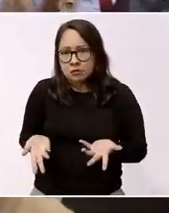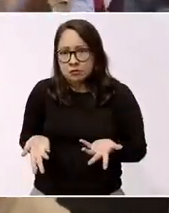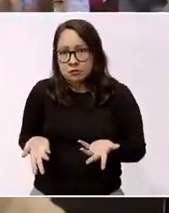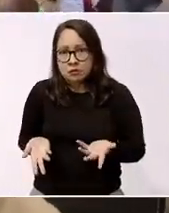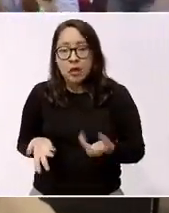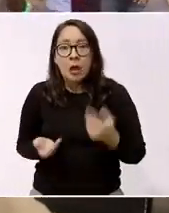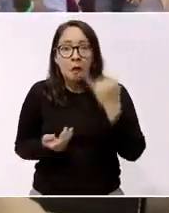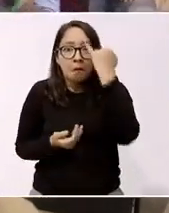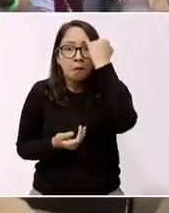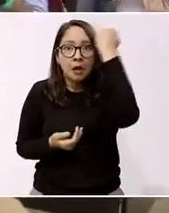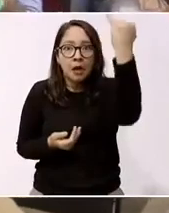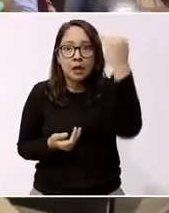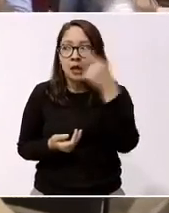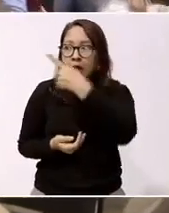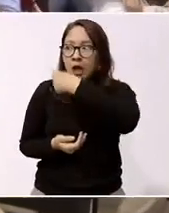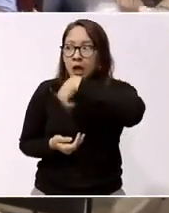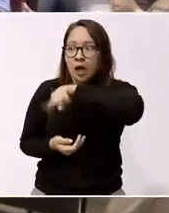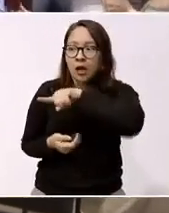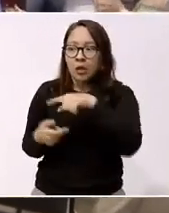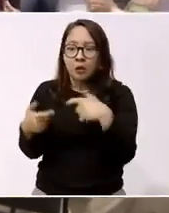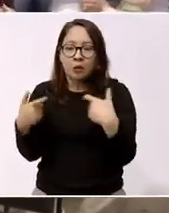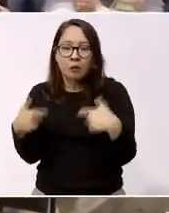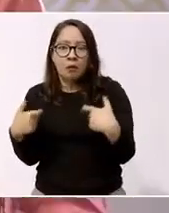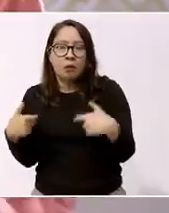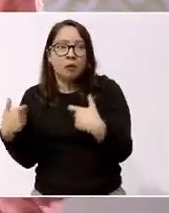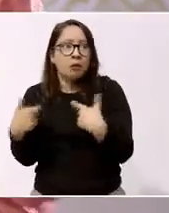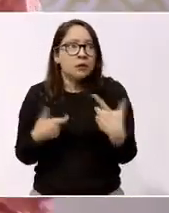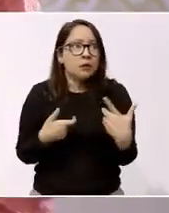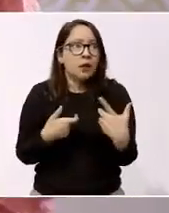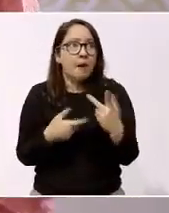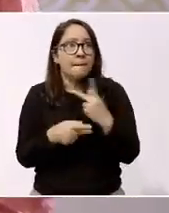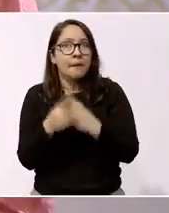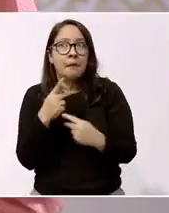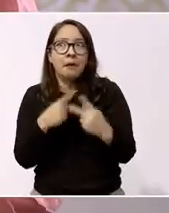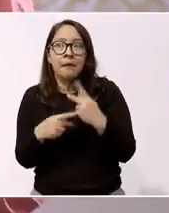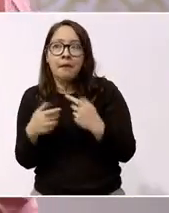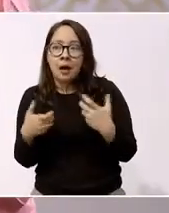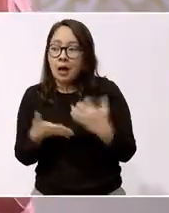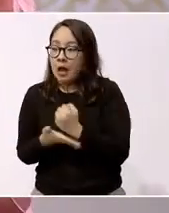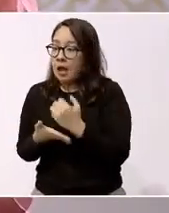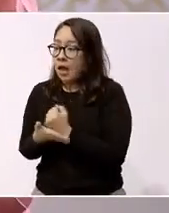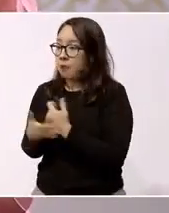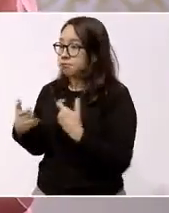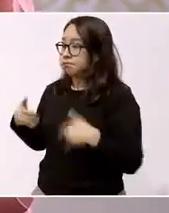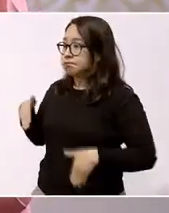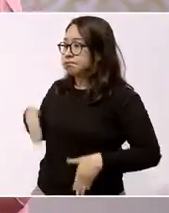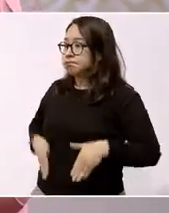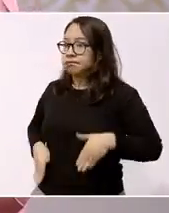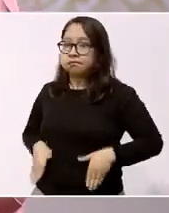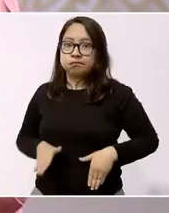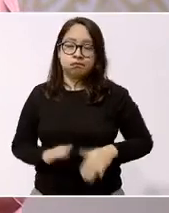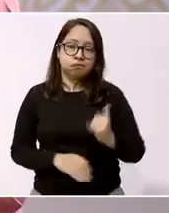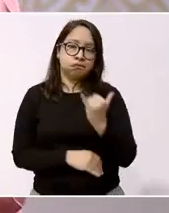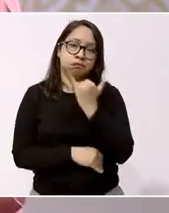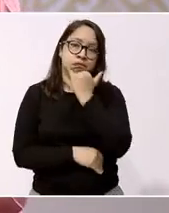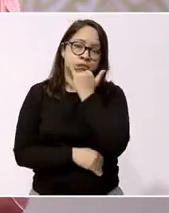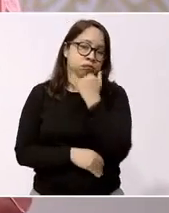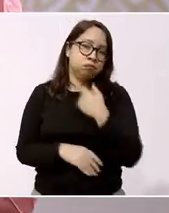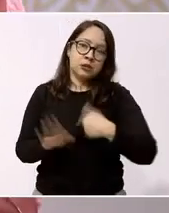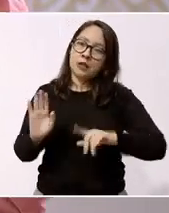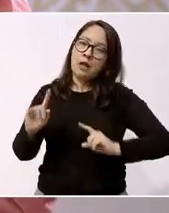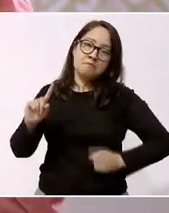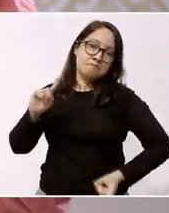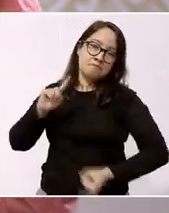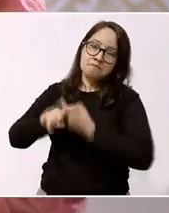llueve fuerte y gotea a los de abajo. Que se vayan al carajo con ese cuento.